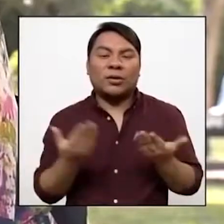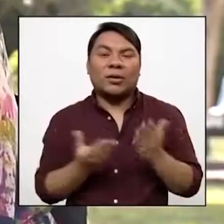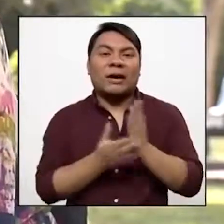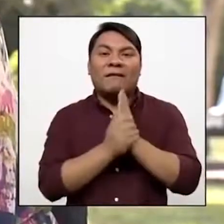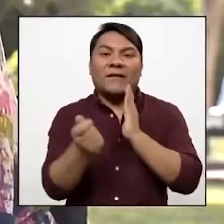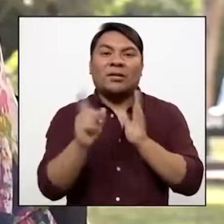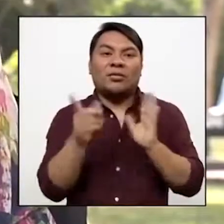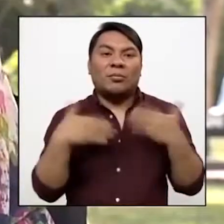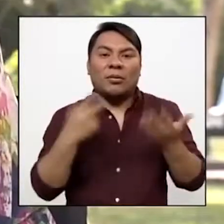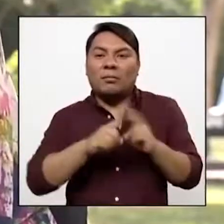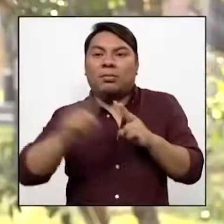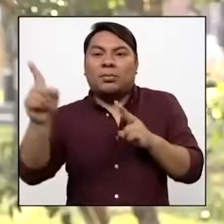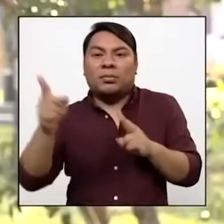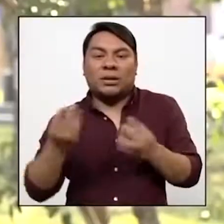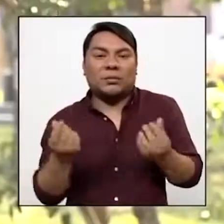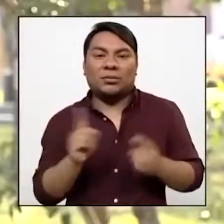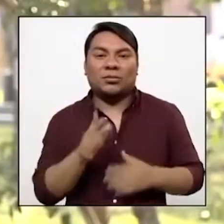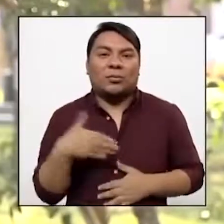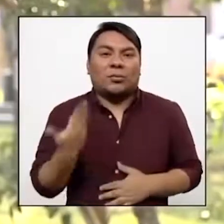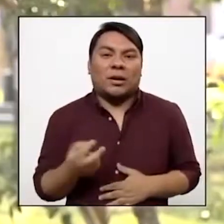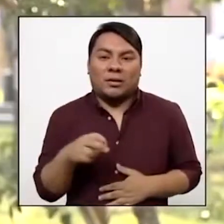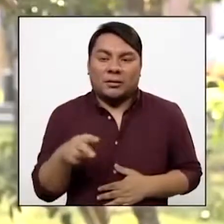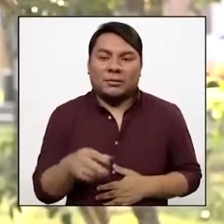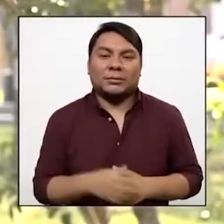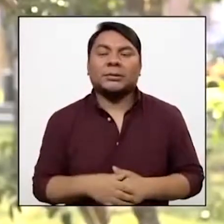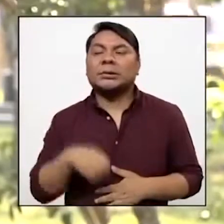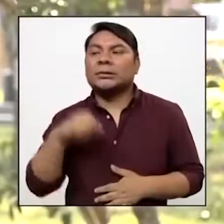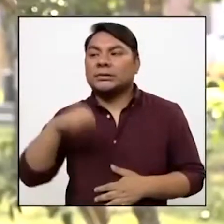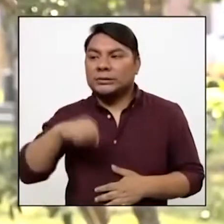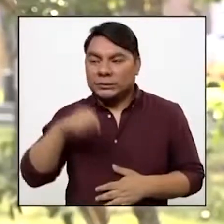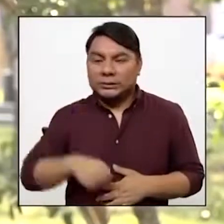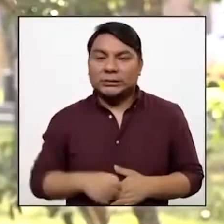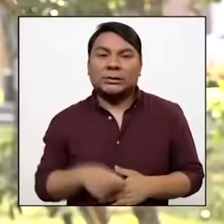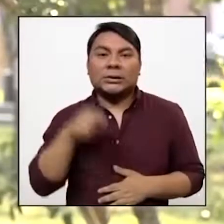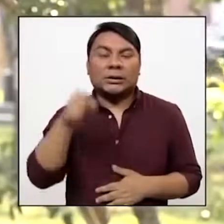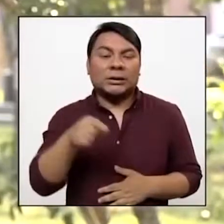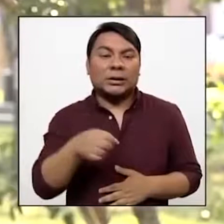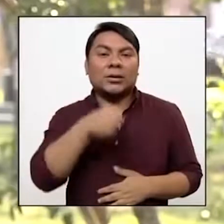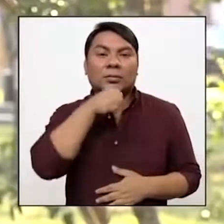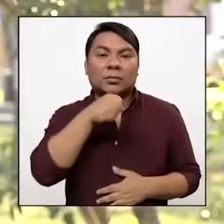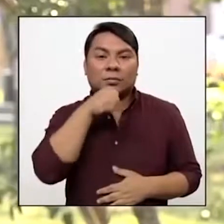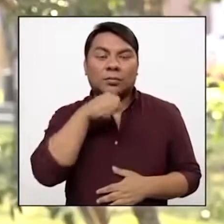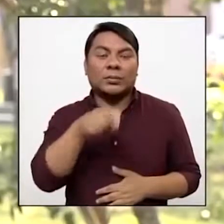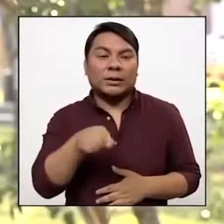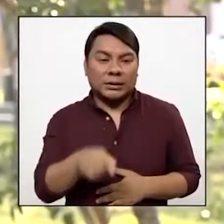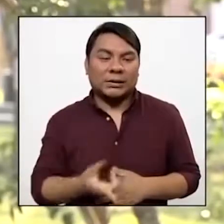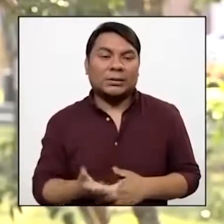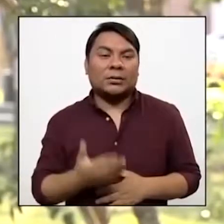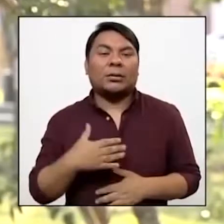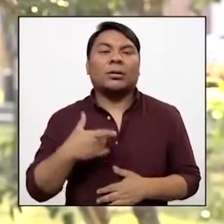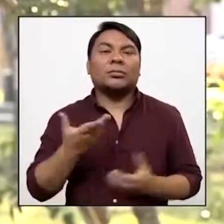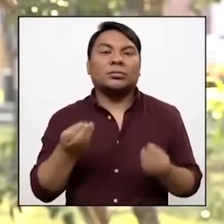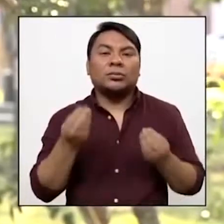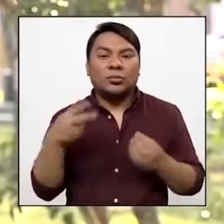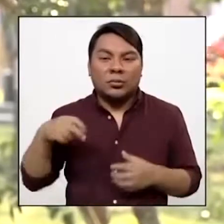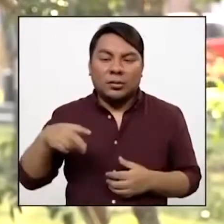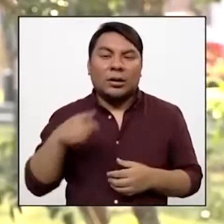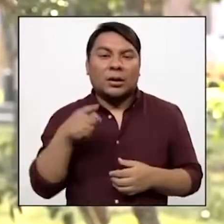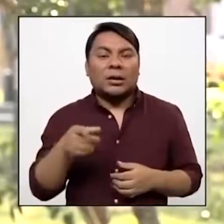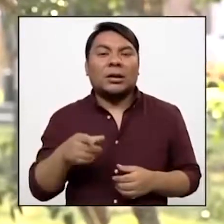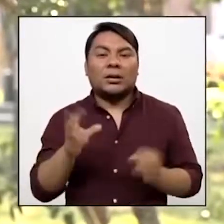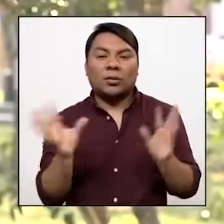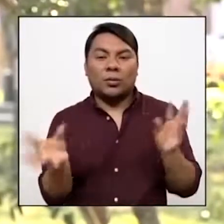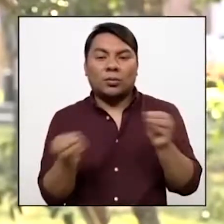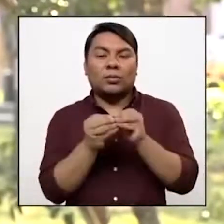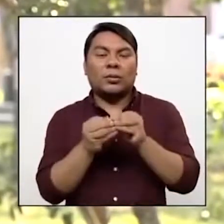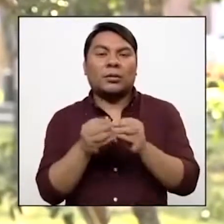poder reaccionar más rápido, ¿no? Claro, con el adulto mayor combinamos el tema de la edad, ¿no? Y de alguna